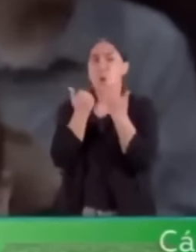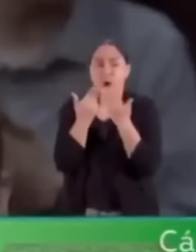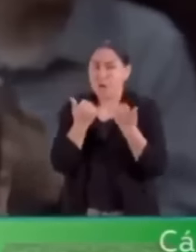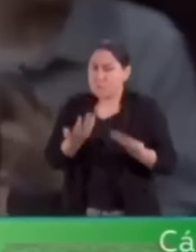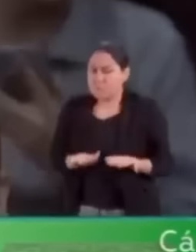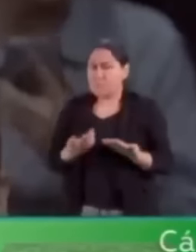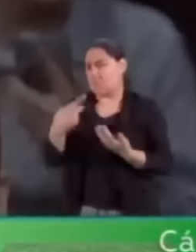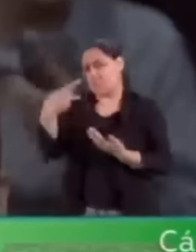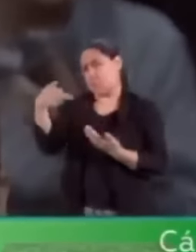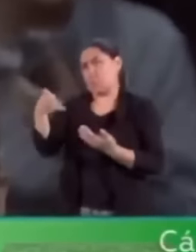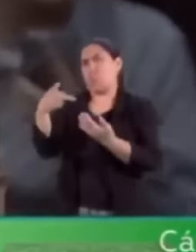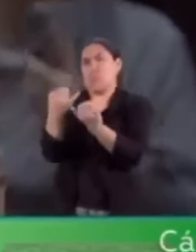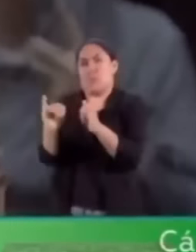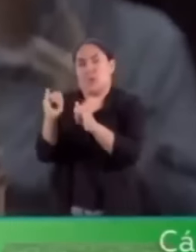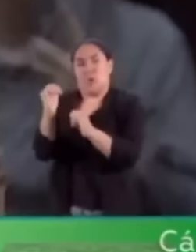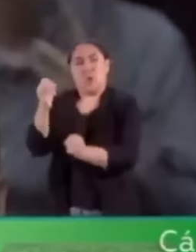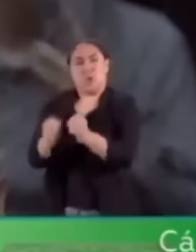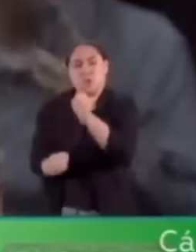independencia judicial, que es